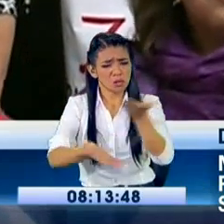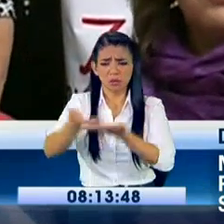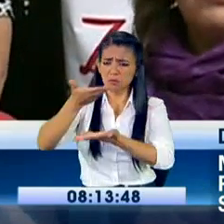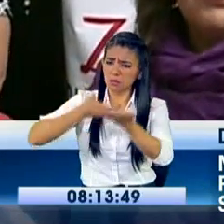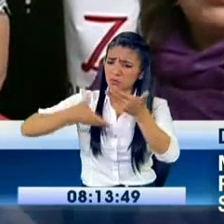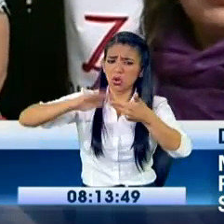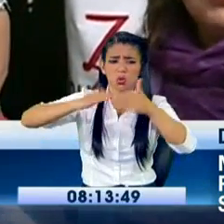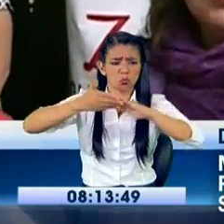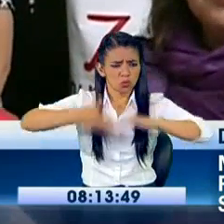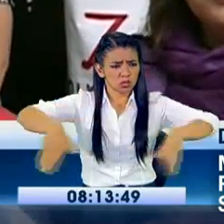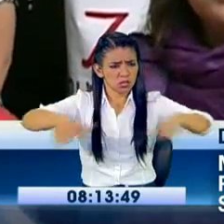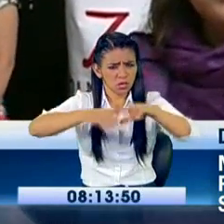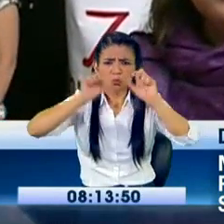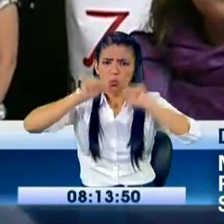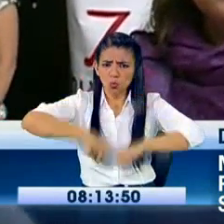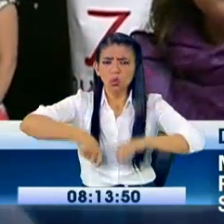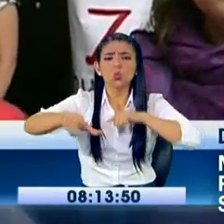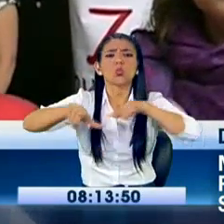nuestro barrio